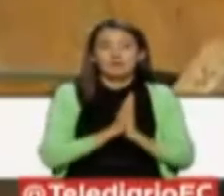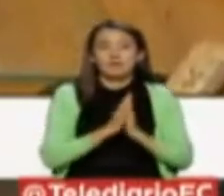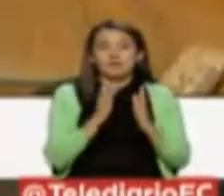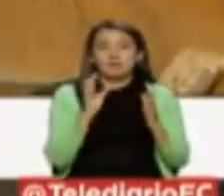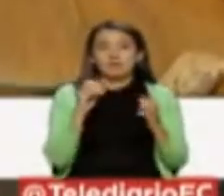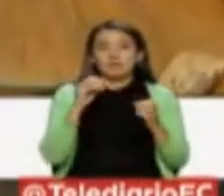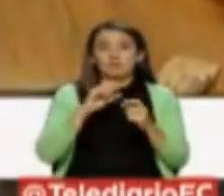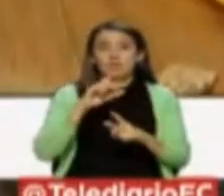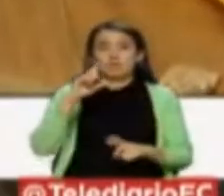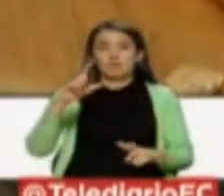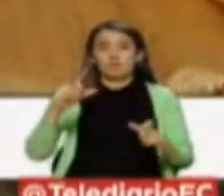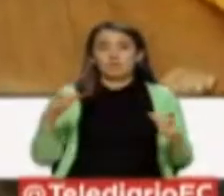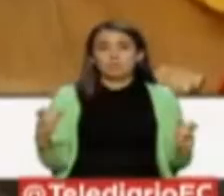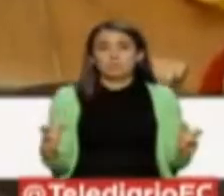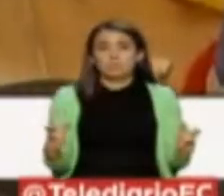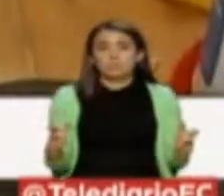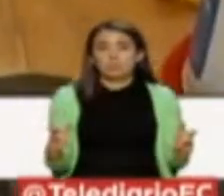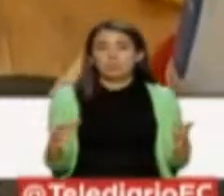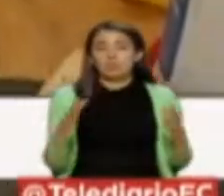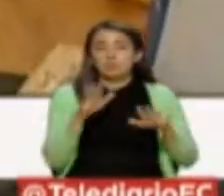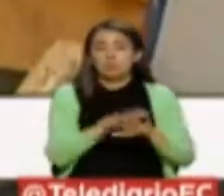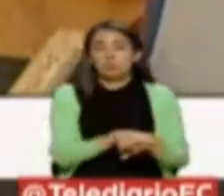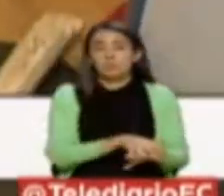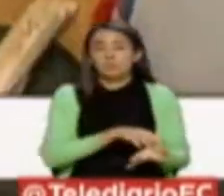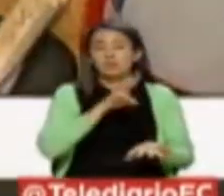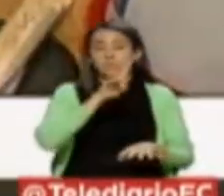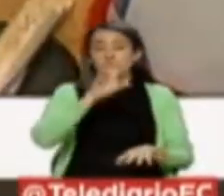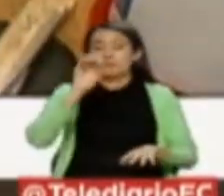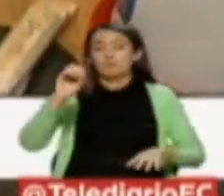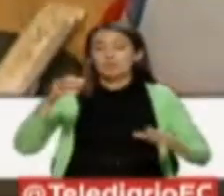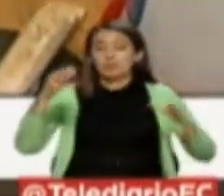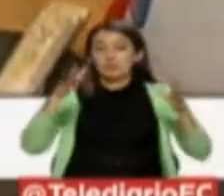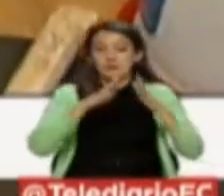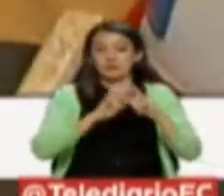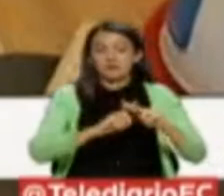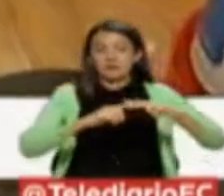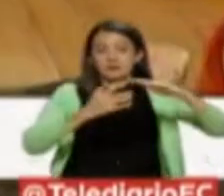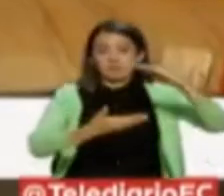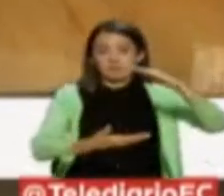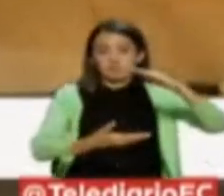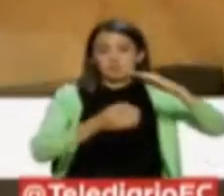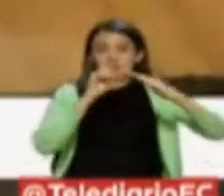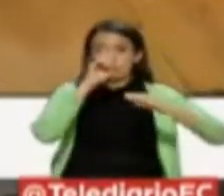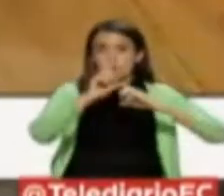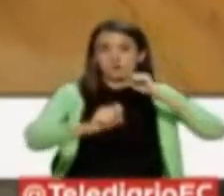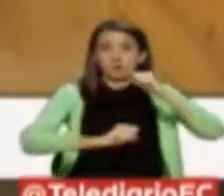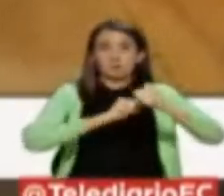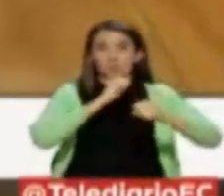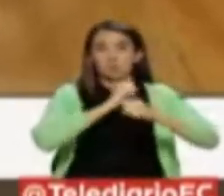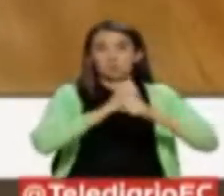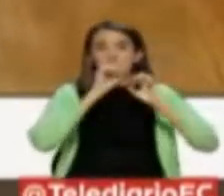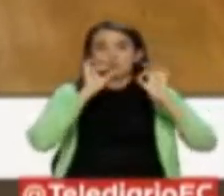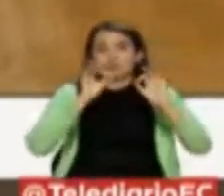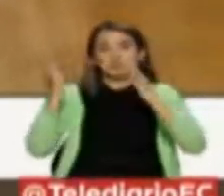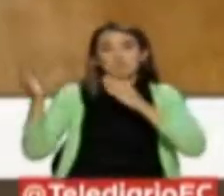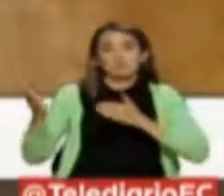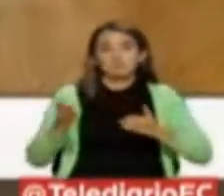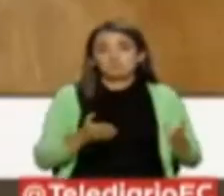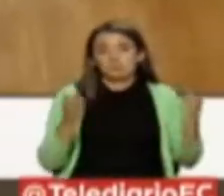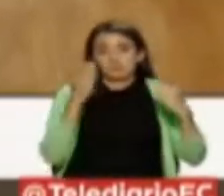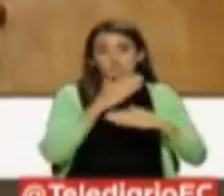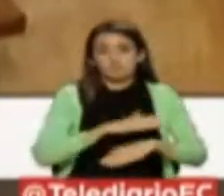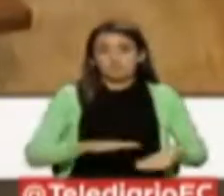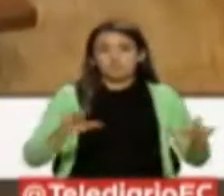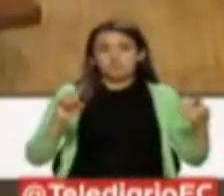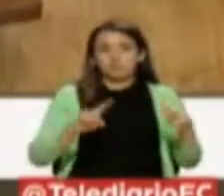galeones son únicos en el mundo. En los 20 galeones me demoré un año calendario, ¿sí? Por eso digo,